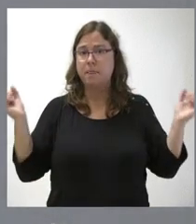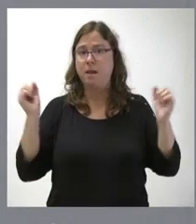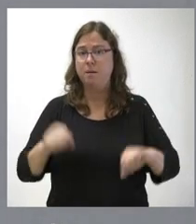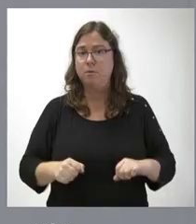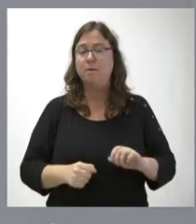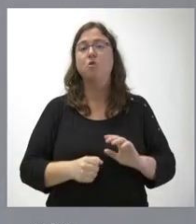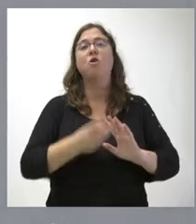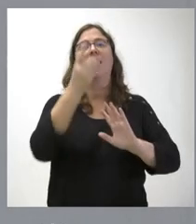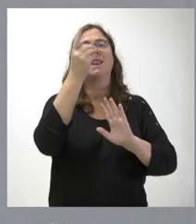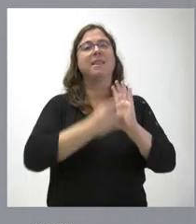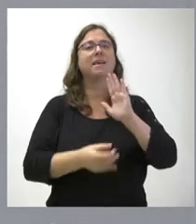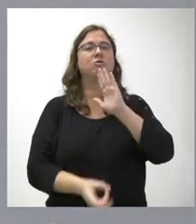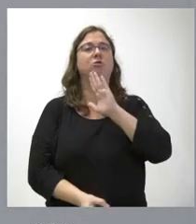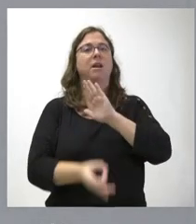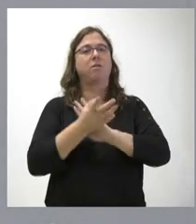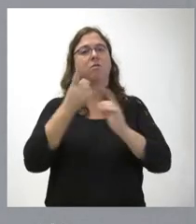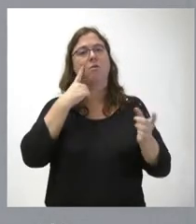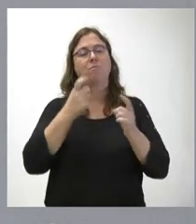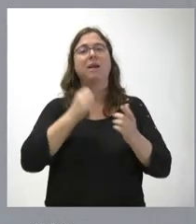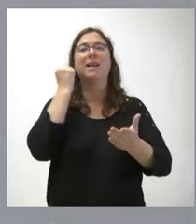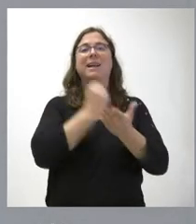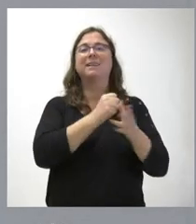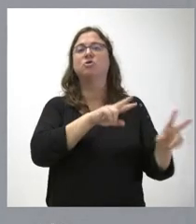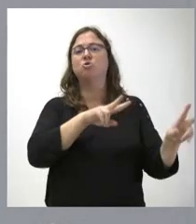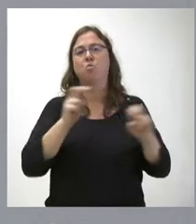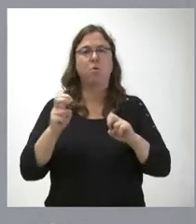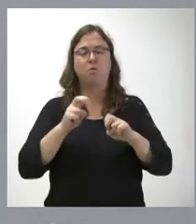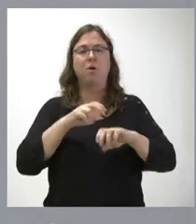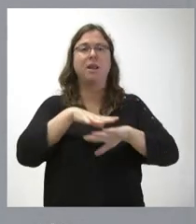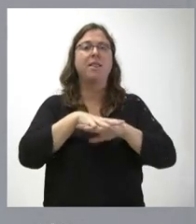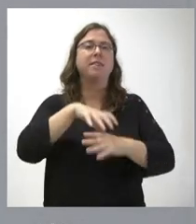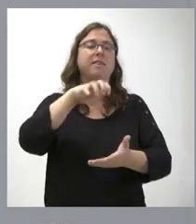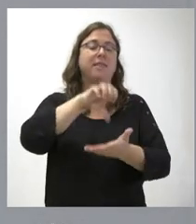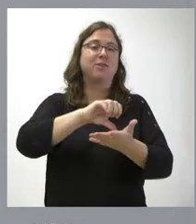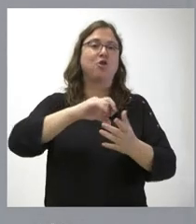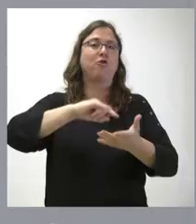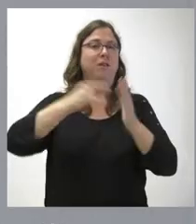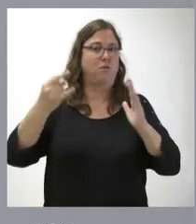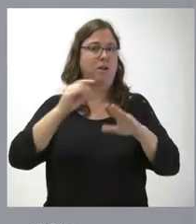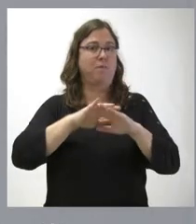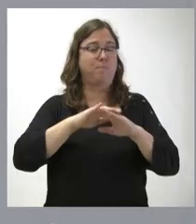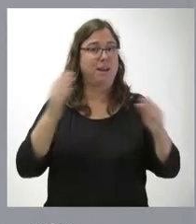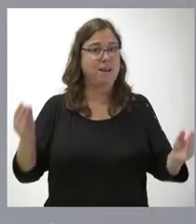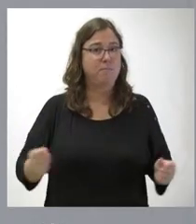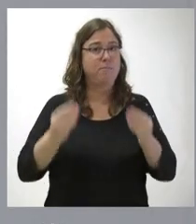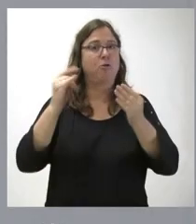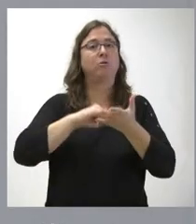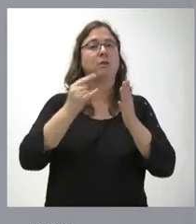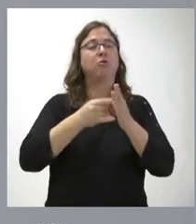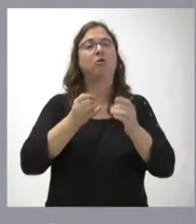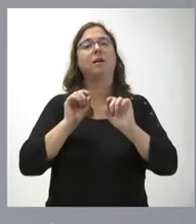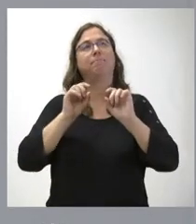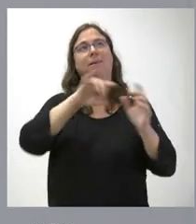decreto de creación y regulación del nuevo registro de red de centros tecnológicos para aumentar la transferencia de tecnología a las